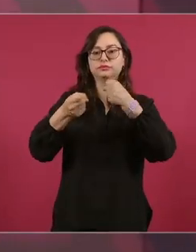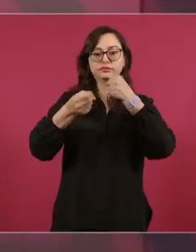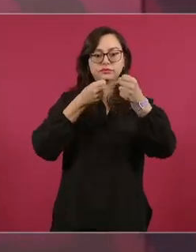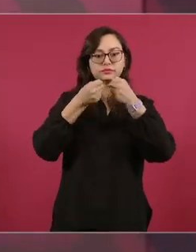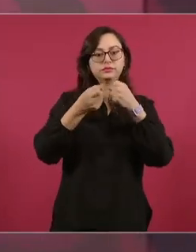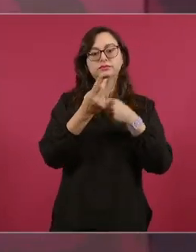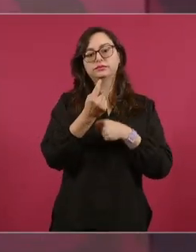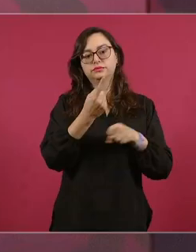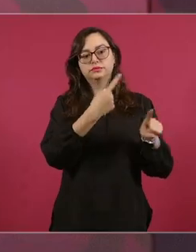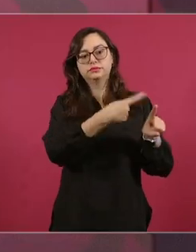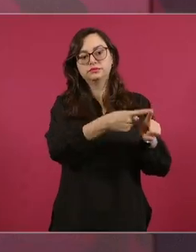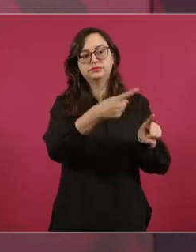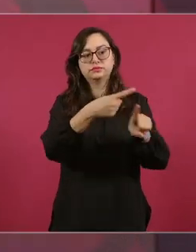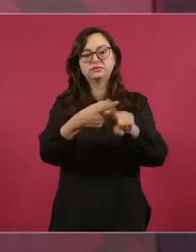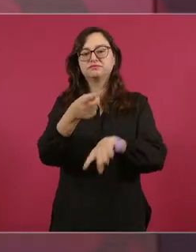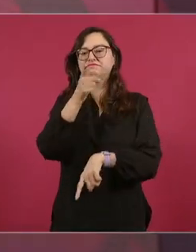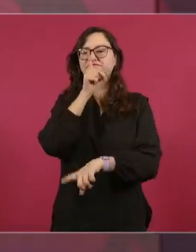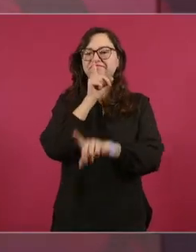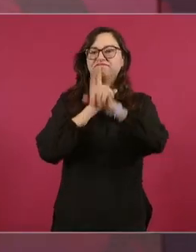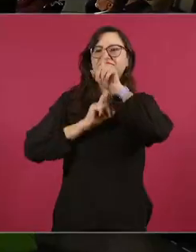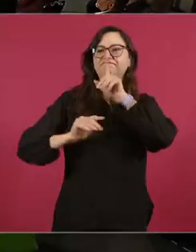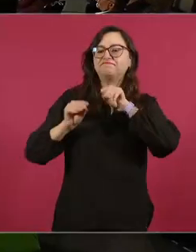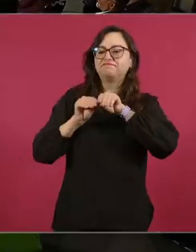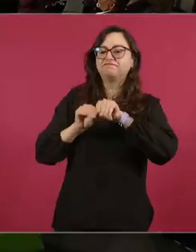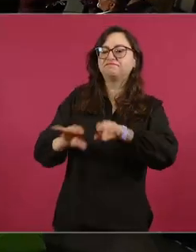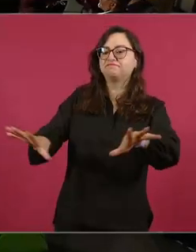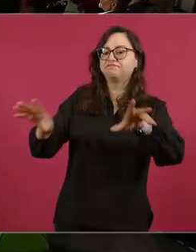las mentiras de la semana.